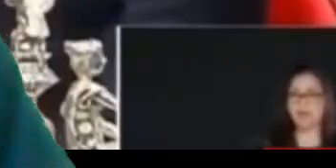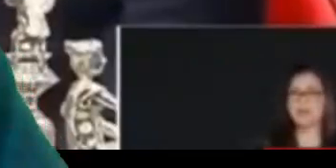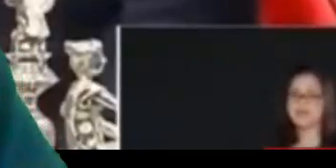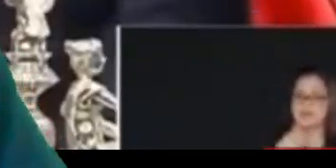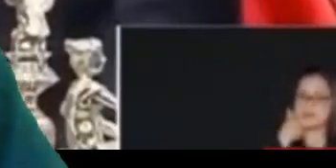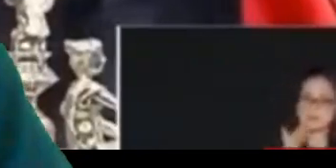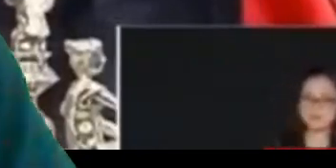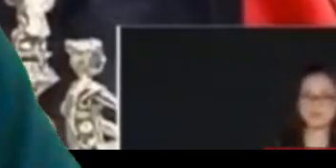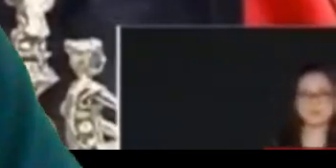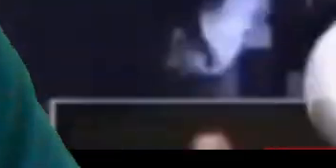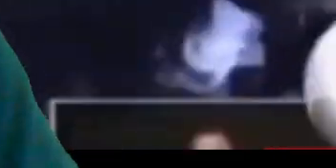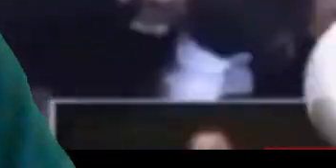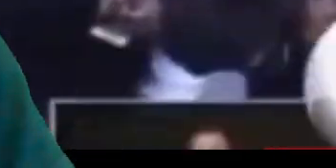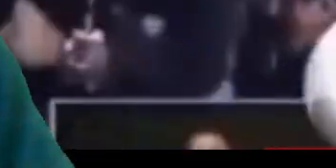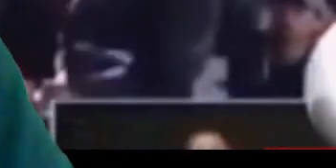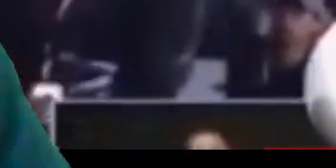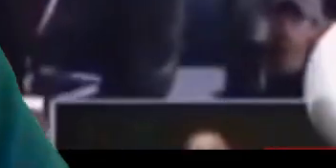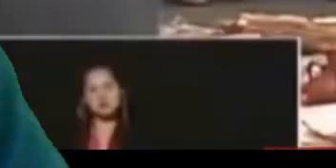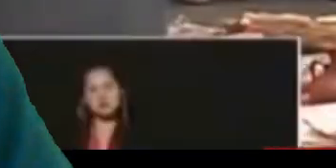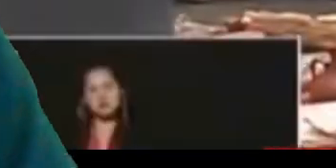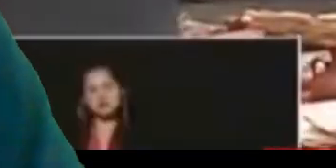pues ustedes qué piensan,